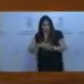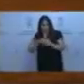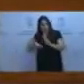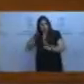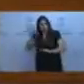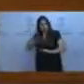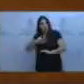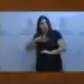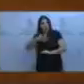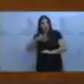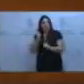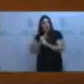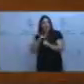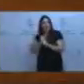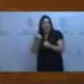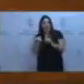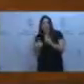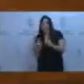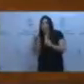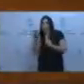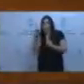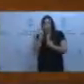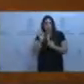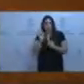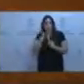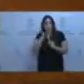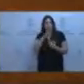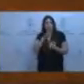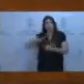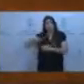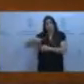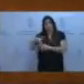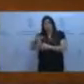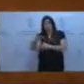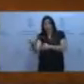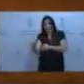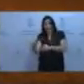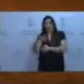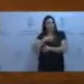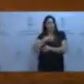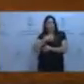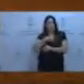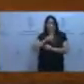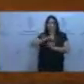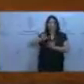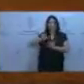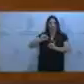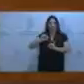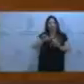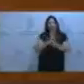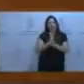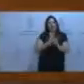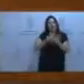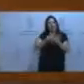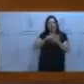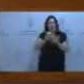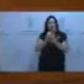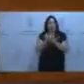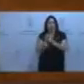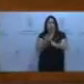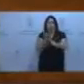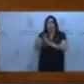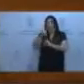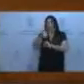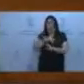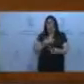pudiera trabajar con el vehículo, estando vedada a sus hermanos tal posibilidad e impidiendo la creación de puestos de trabajo. Y ya